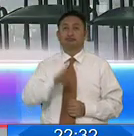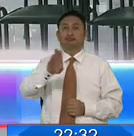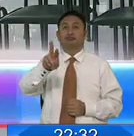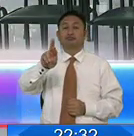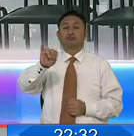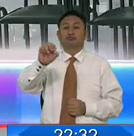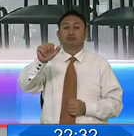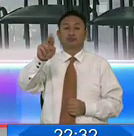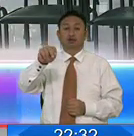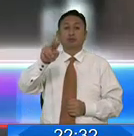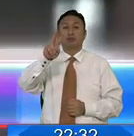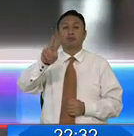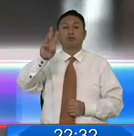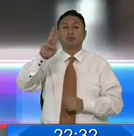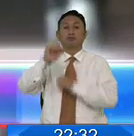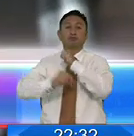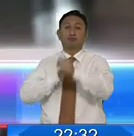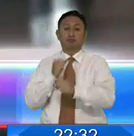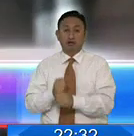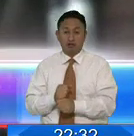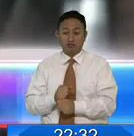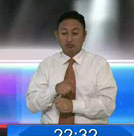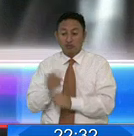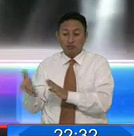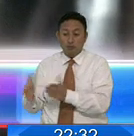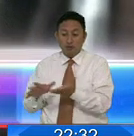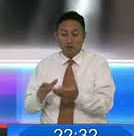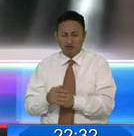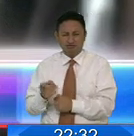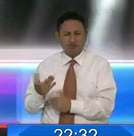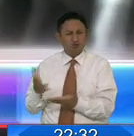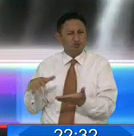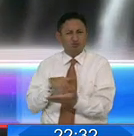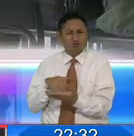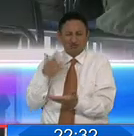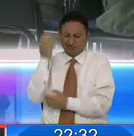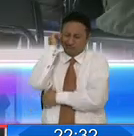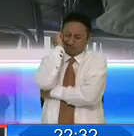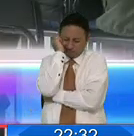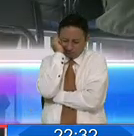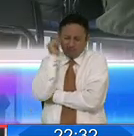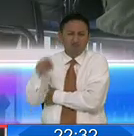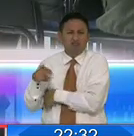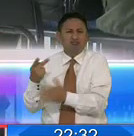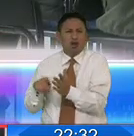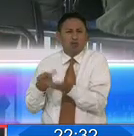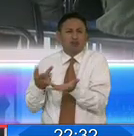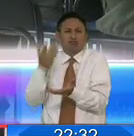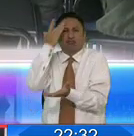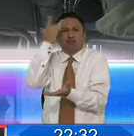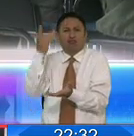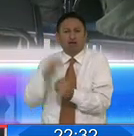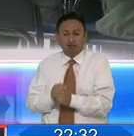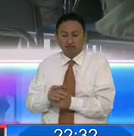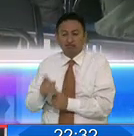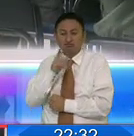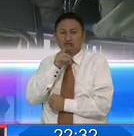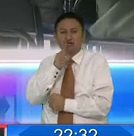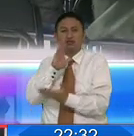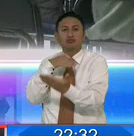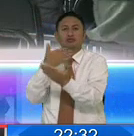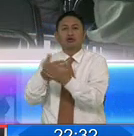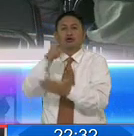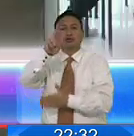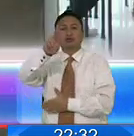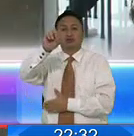26 años de edad su muerte está cubierta por un manto de misterio no saben por qué y con quién o quiénes se fue hasta el sector de la